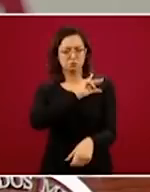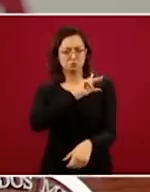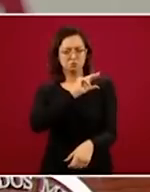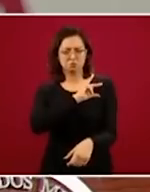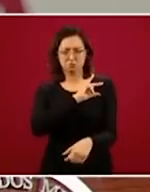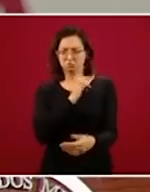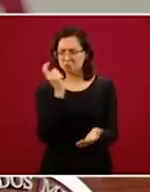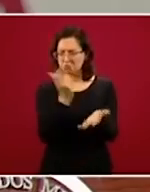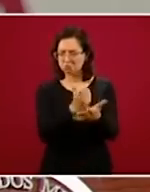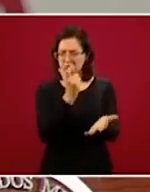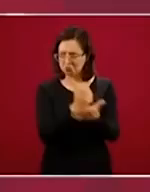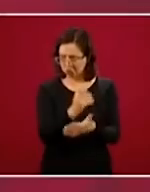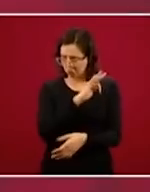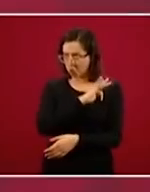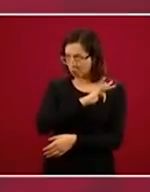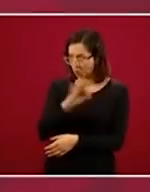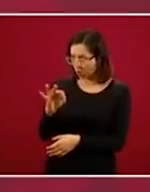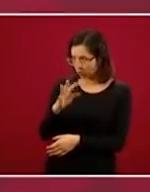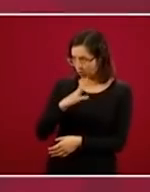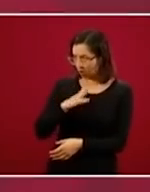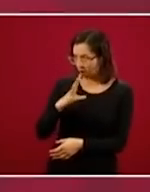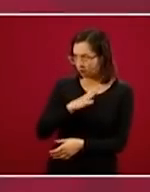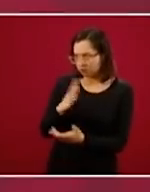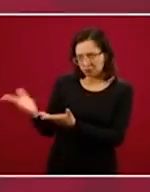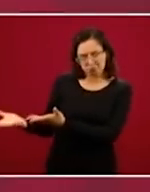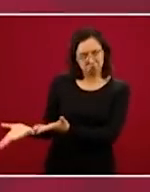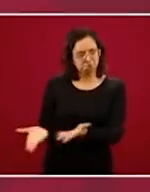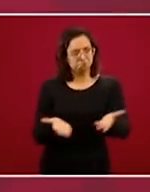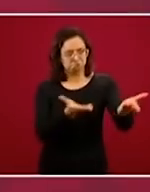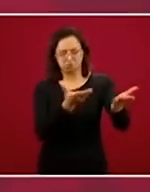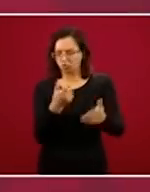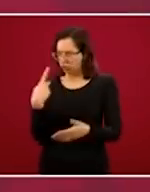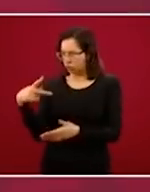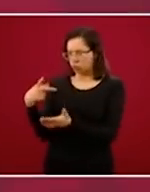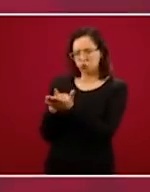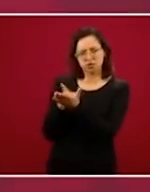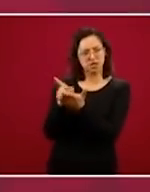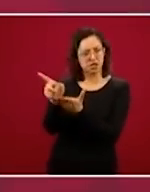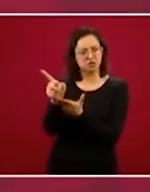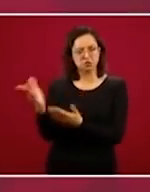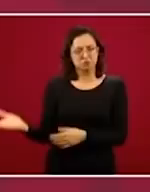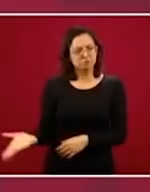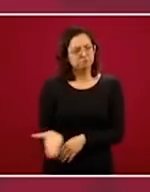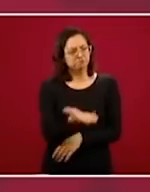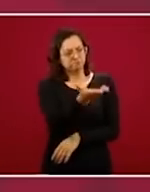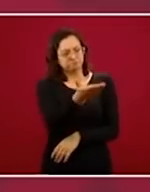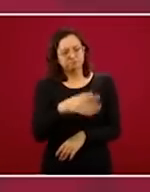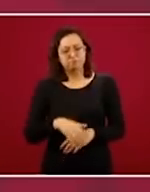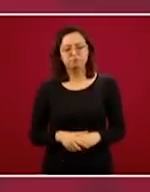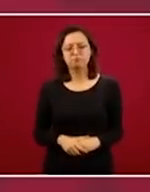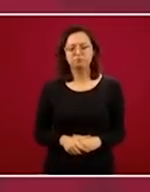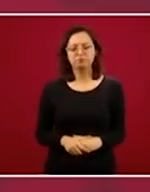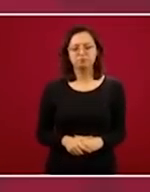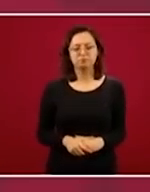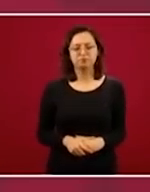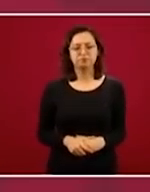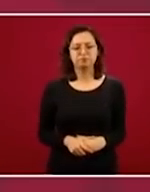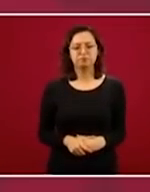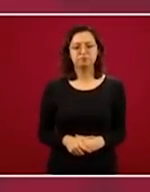y privado pues está en su derecho y inclusive hasta